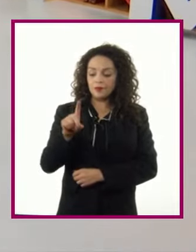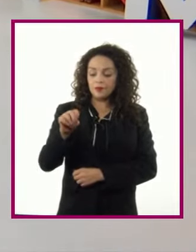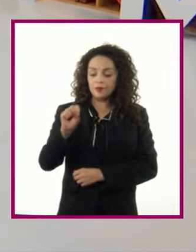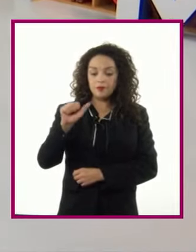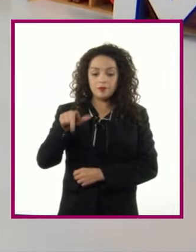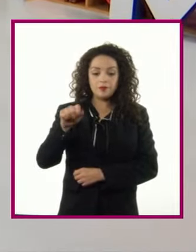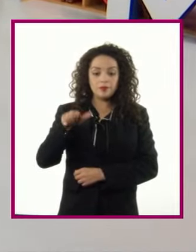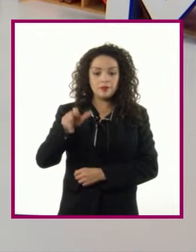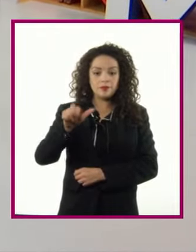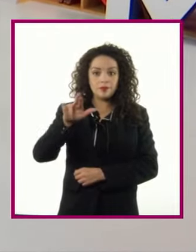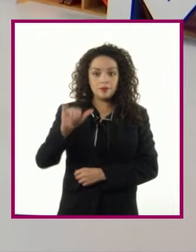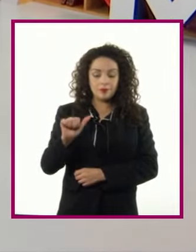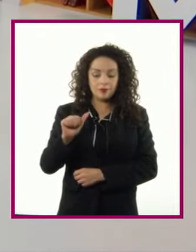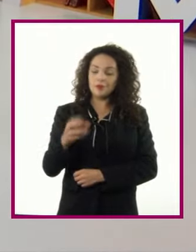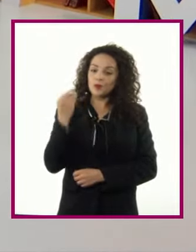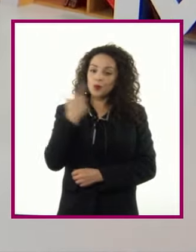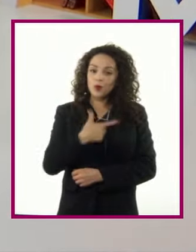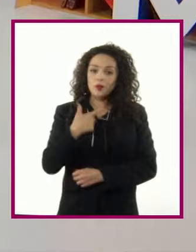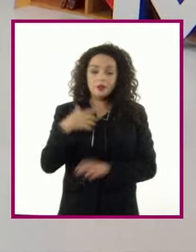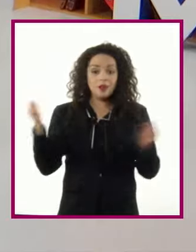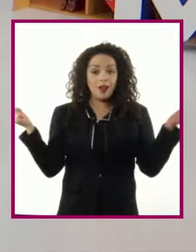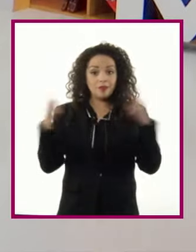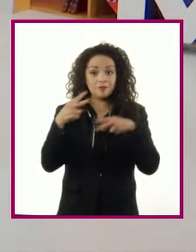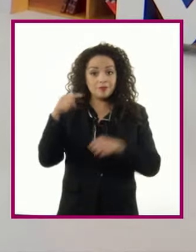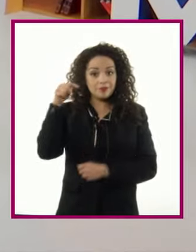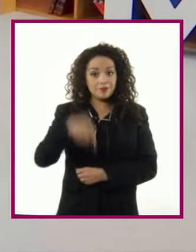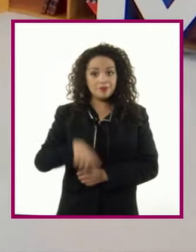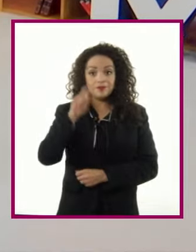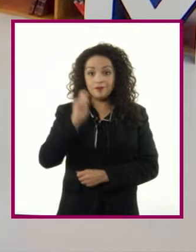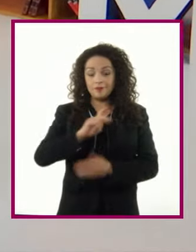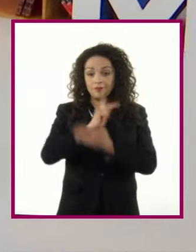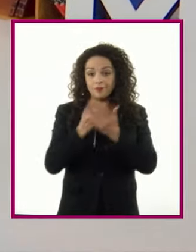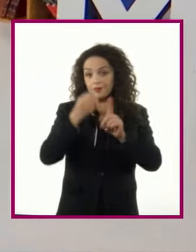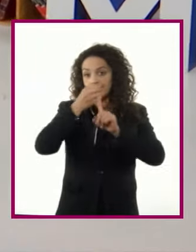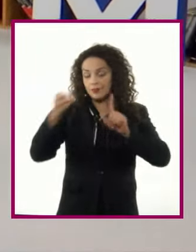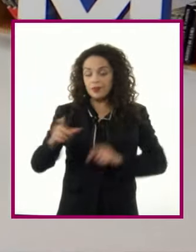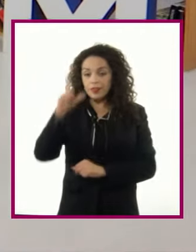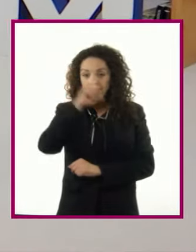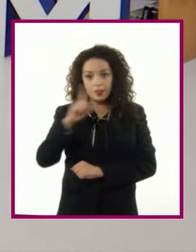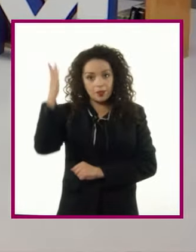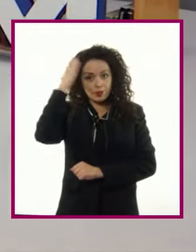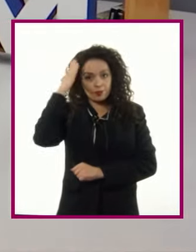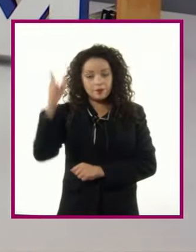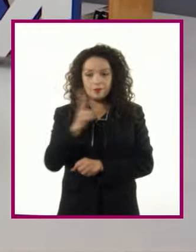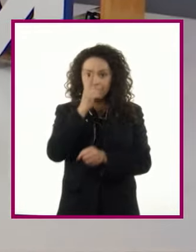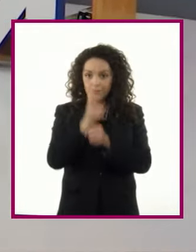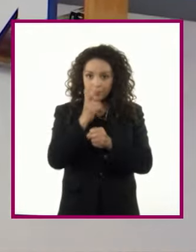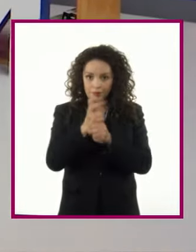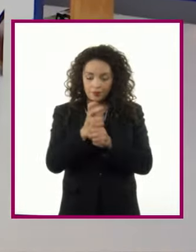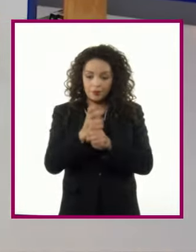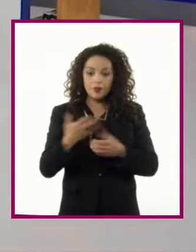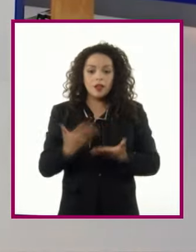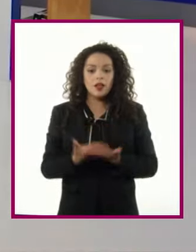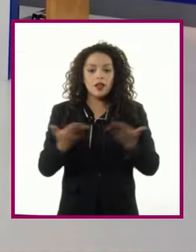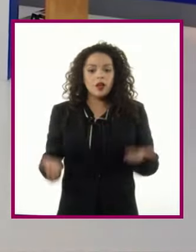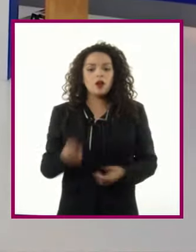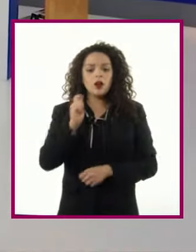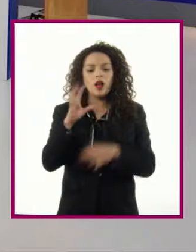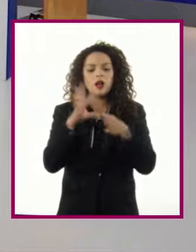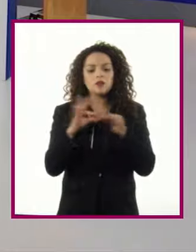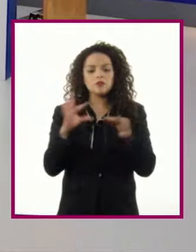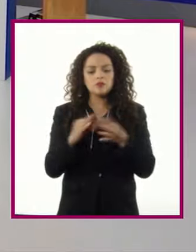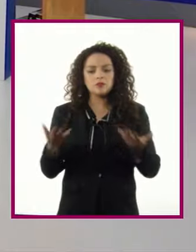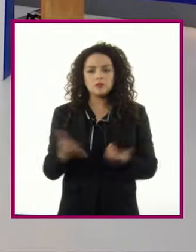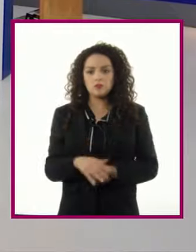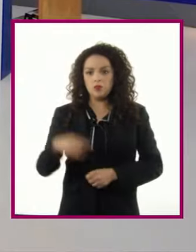y efectivamente es un gusto encontrarnos por aquí en una sesión más de Lengua Materna 2. Hoy hablaremos sobre ¿y qué